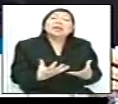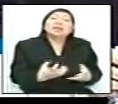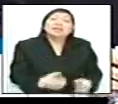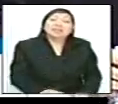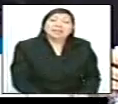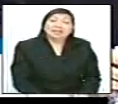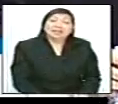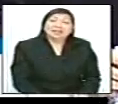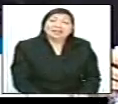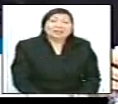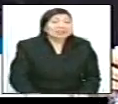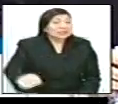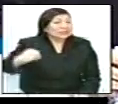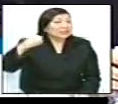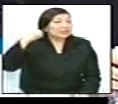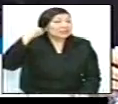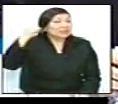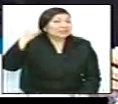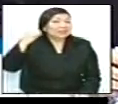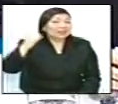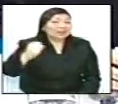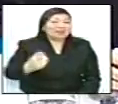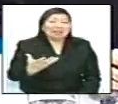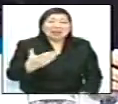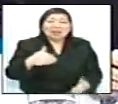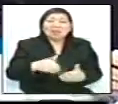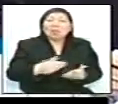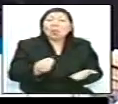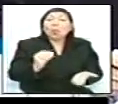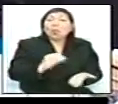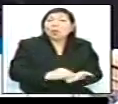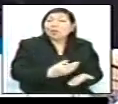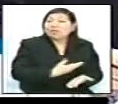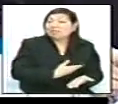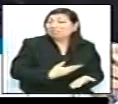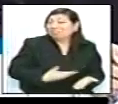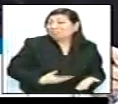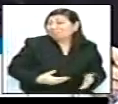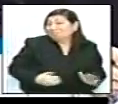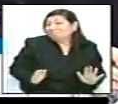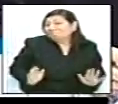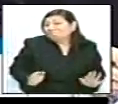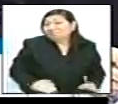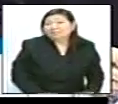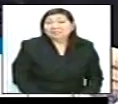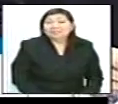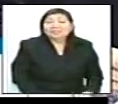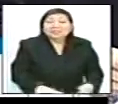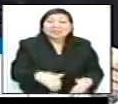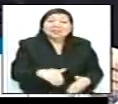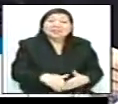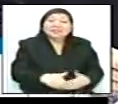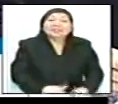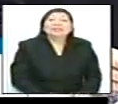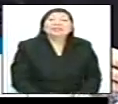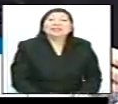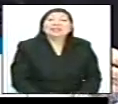digamos, ganar a río revuelto. Quieren seguramente en las elecciones,